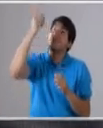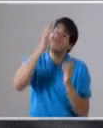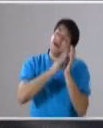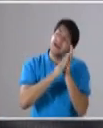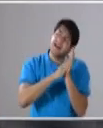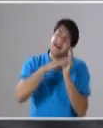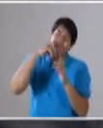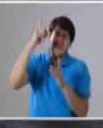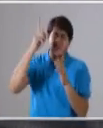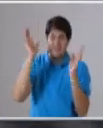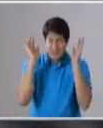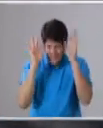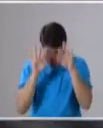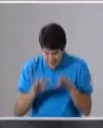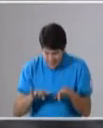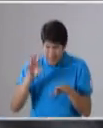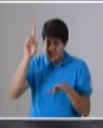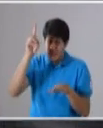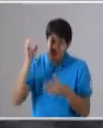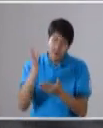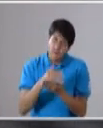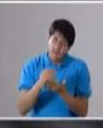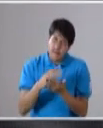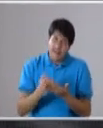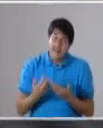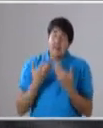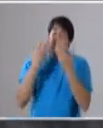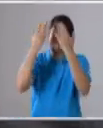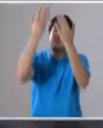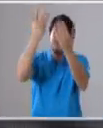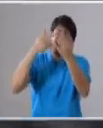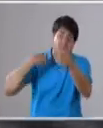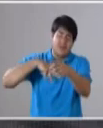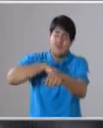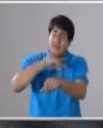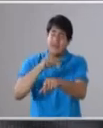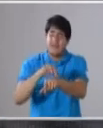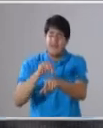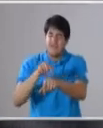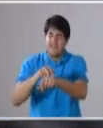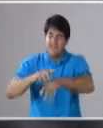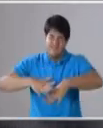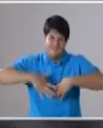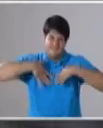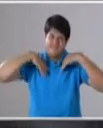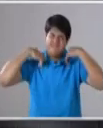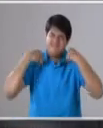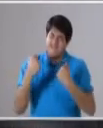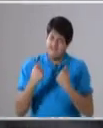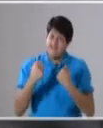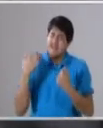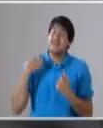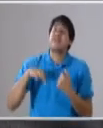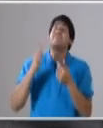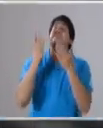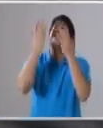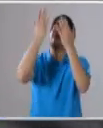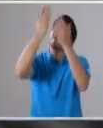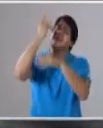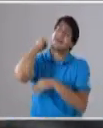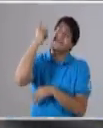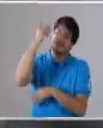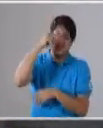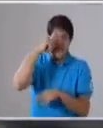adorándote, ofrendándote nuestro tiempo, nuestras energías, nuestra fuerza y también en lo